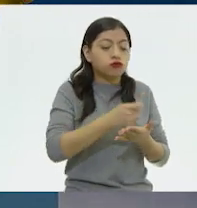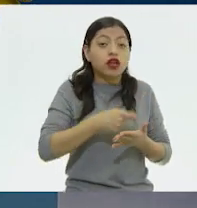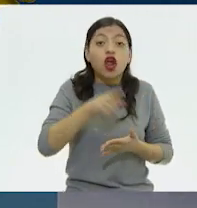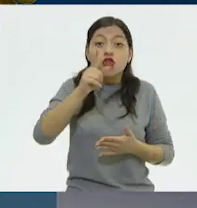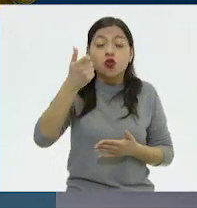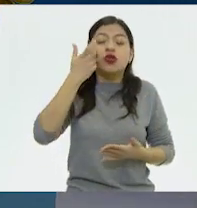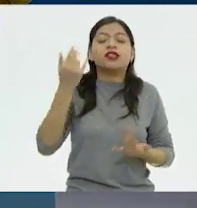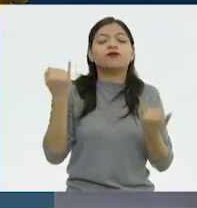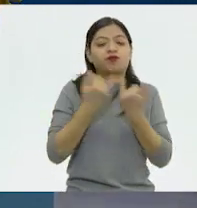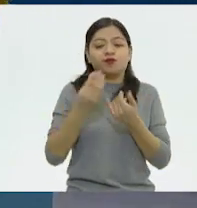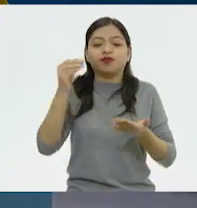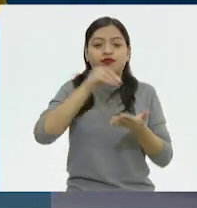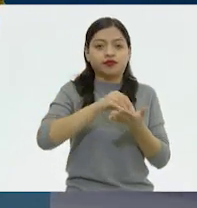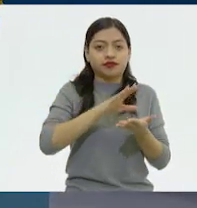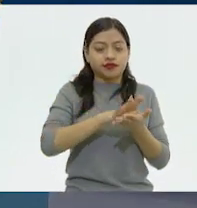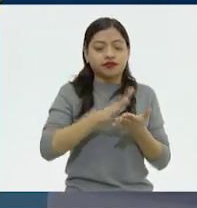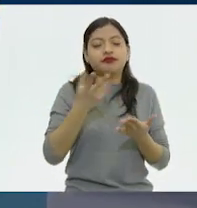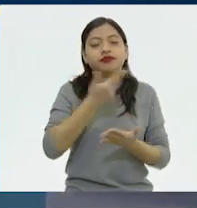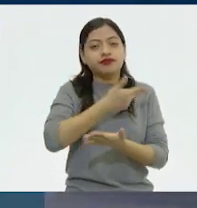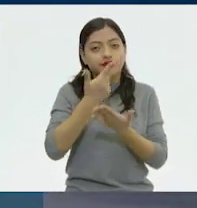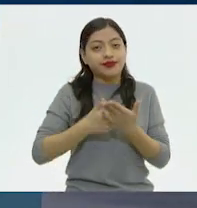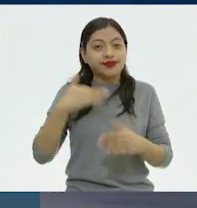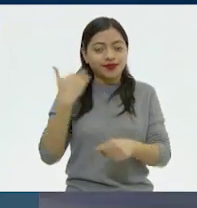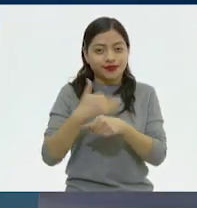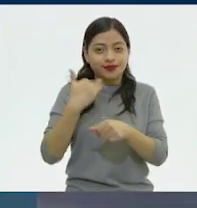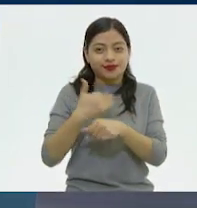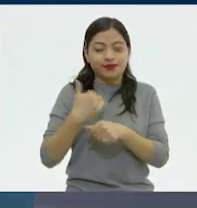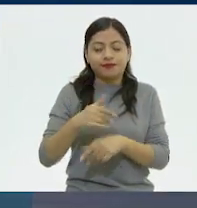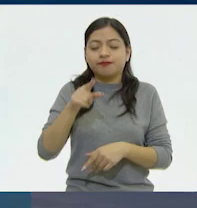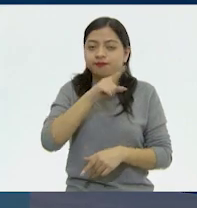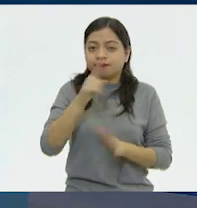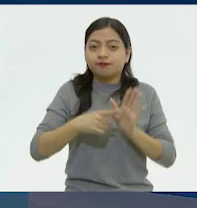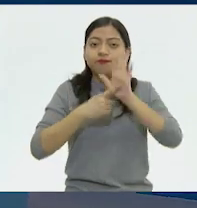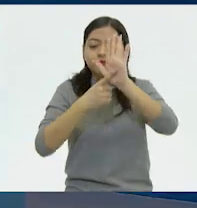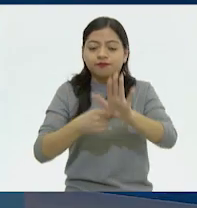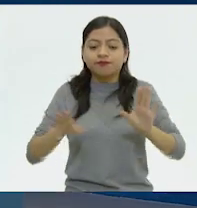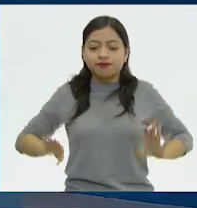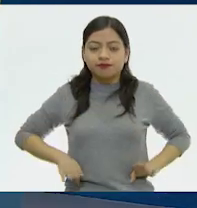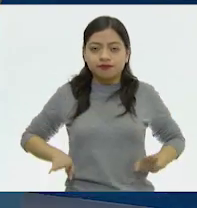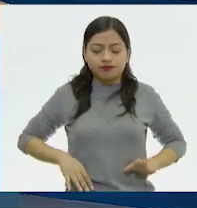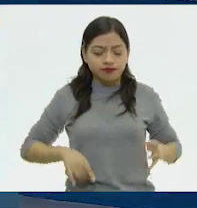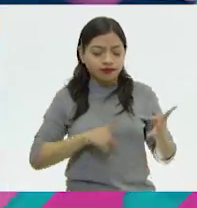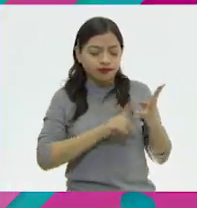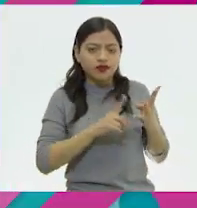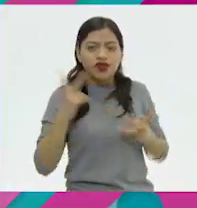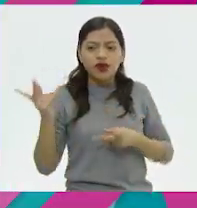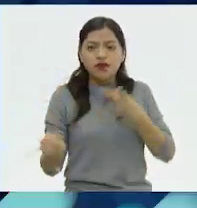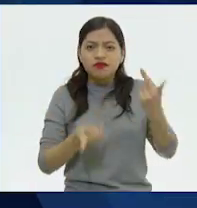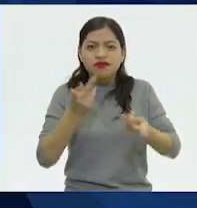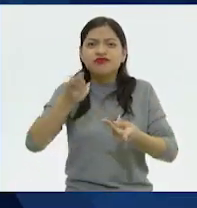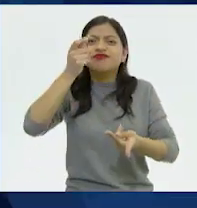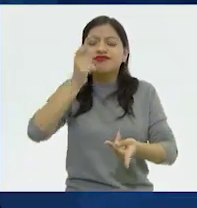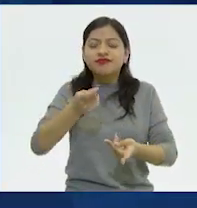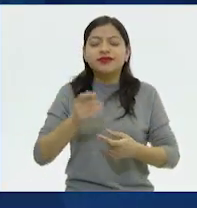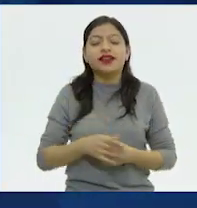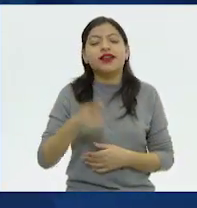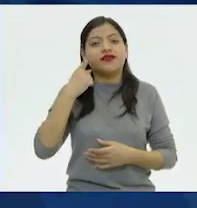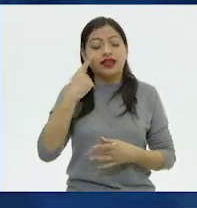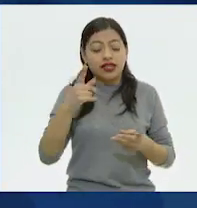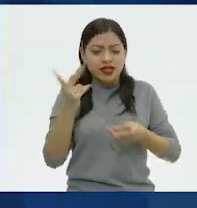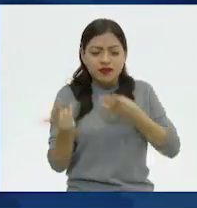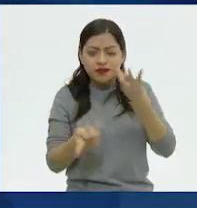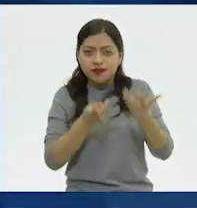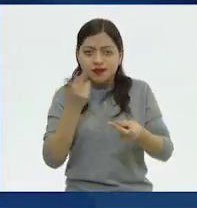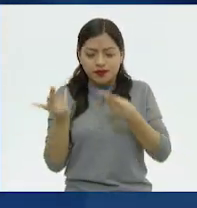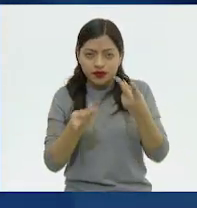agregar dibujos. Ahora recordaremos algunas de las características del cuestionario. El cuestionario es una herramienta